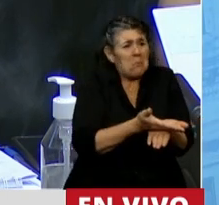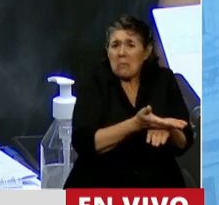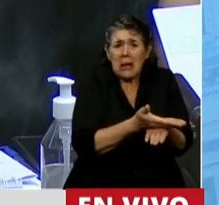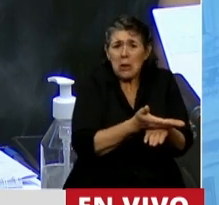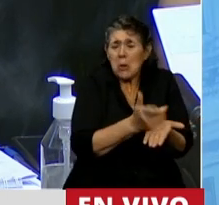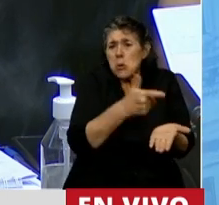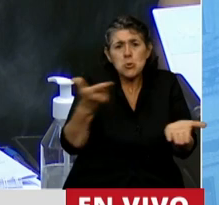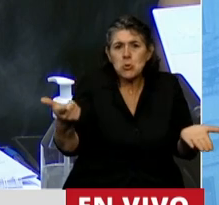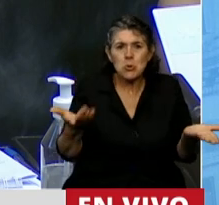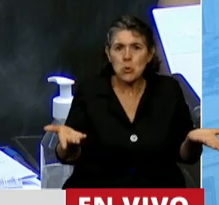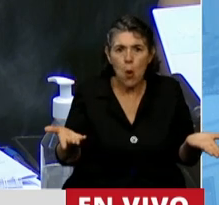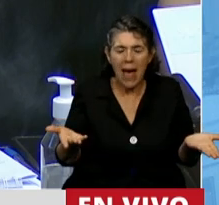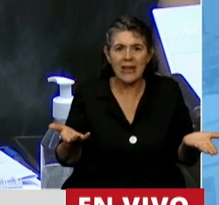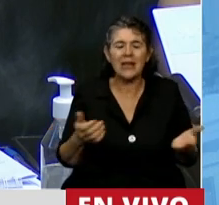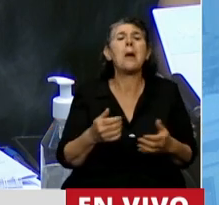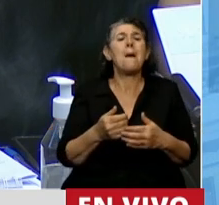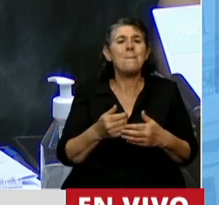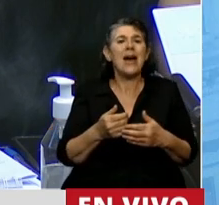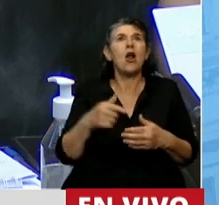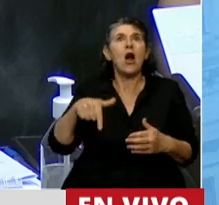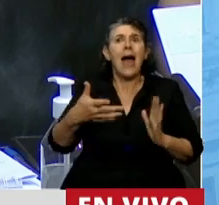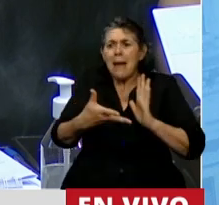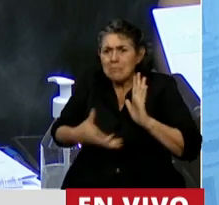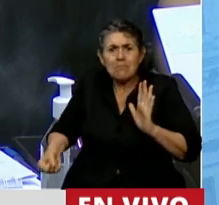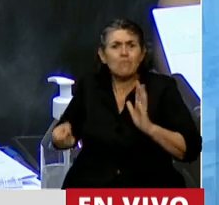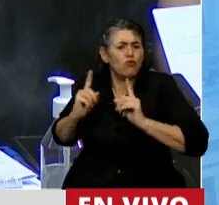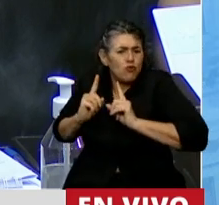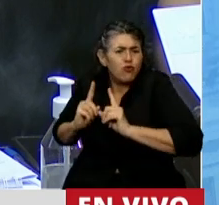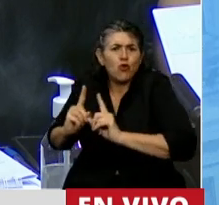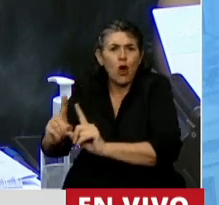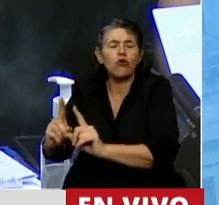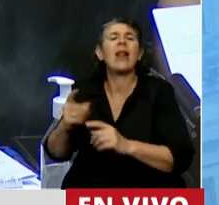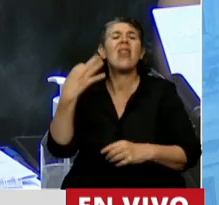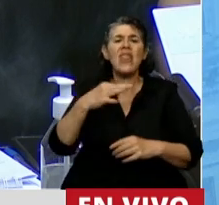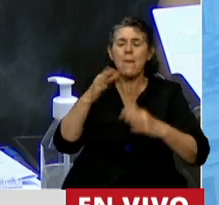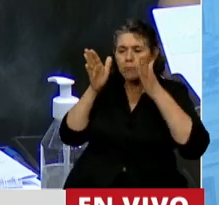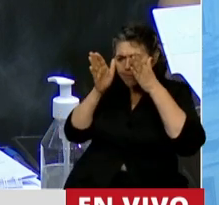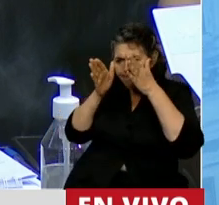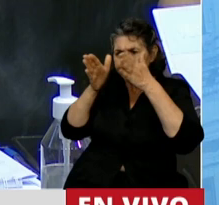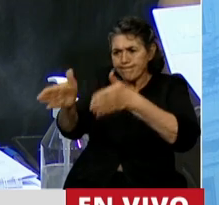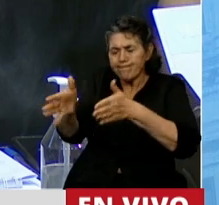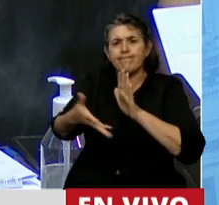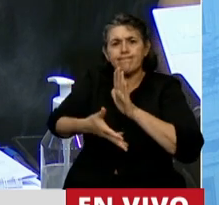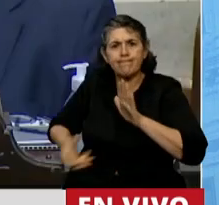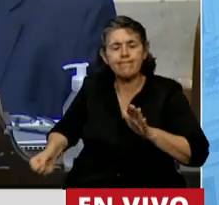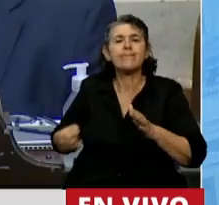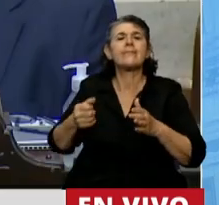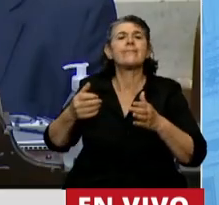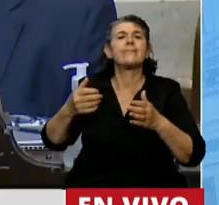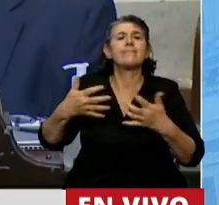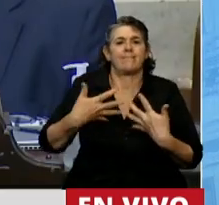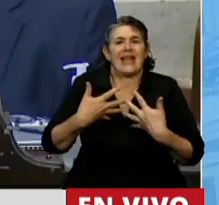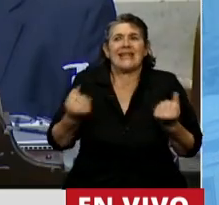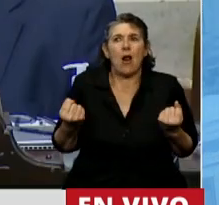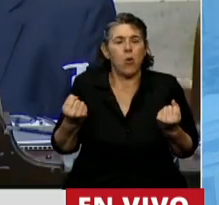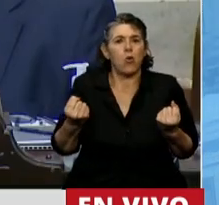bloqueo de una situación que necesita un abordaje desde el sistema de salud pública. La Defensoría General, que es la